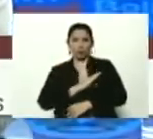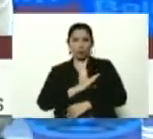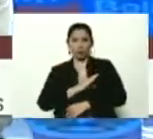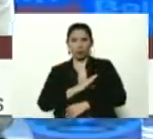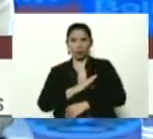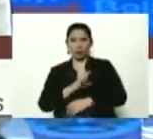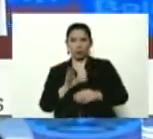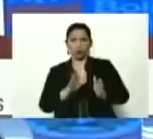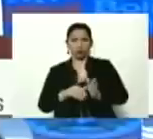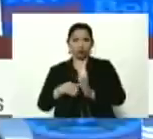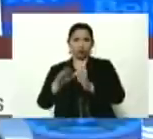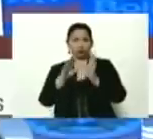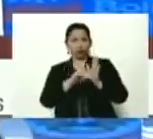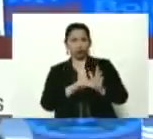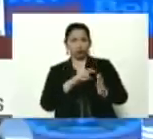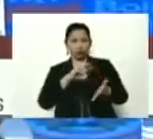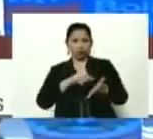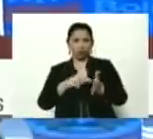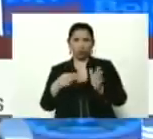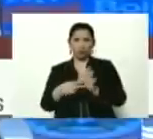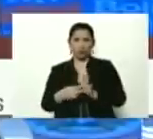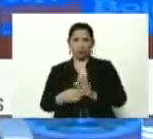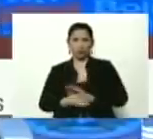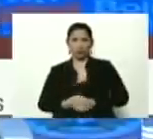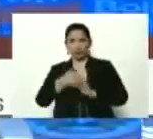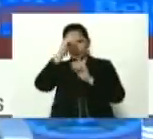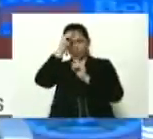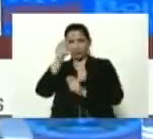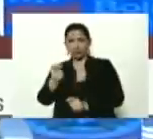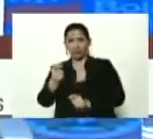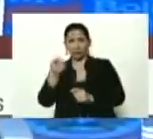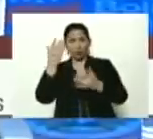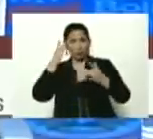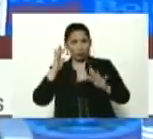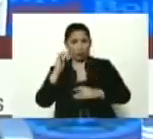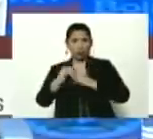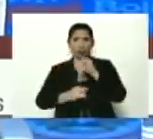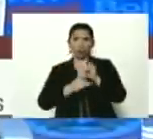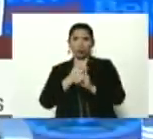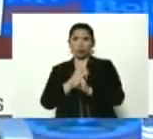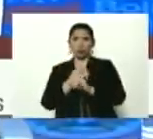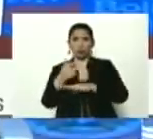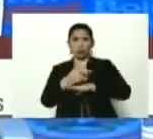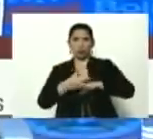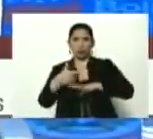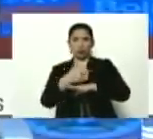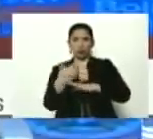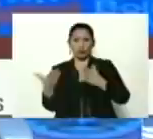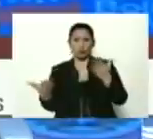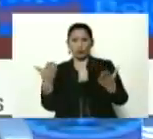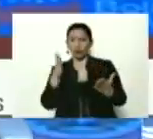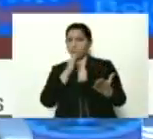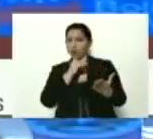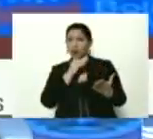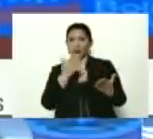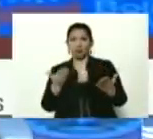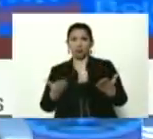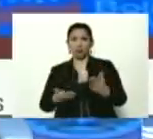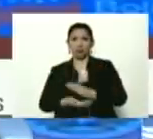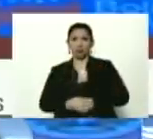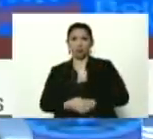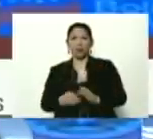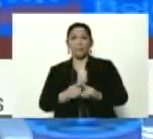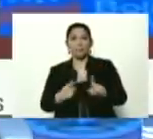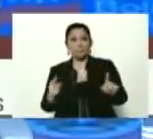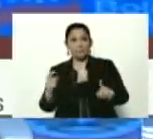que ha significado el reconocimiento supuesto internacional de un gobierno paralelo que no existe, pero que